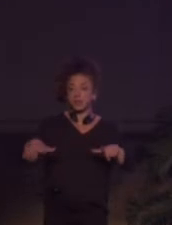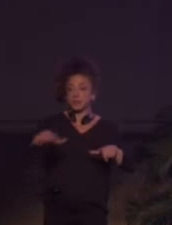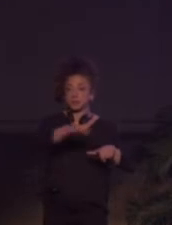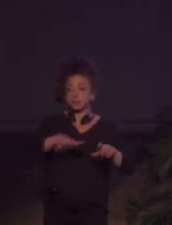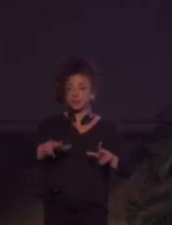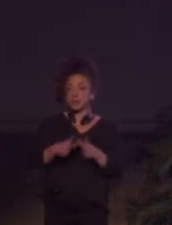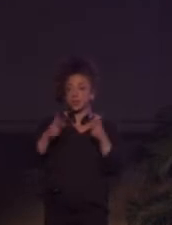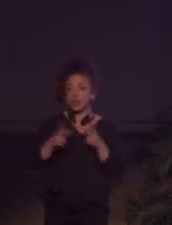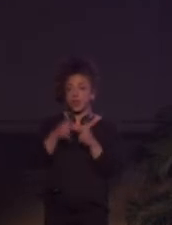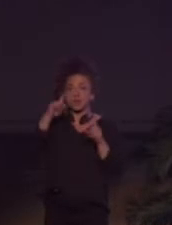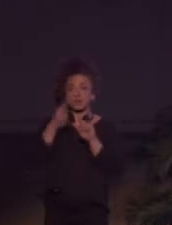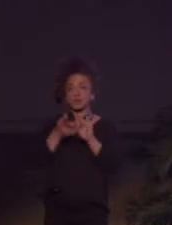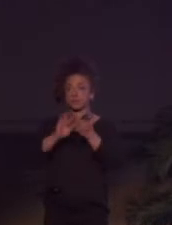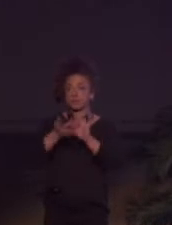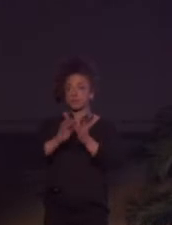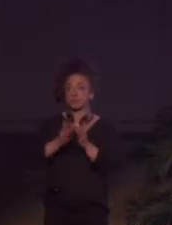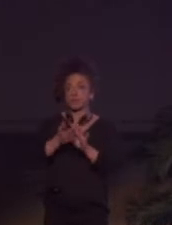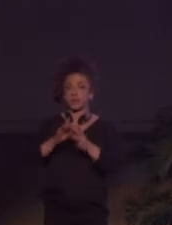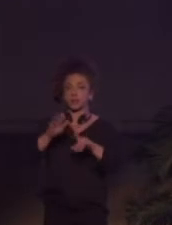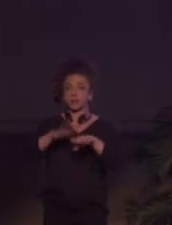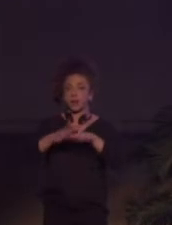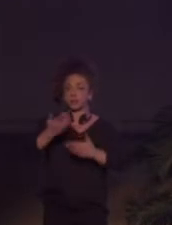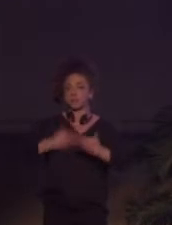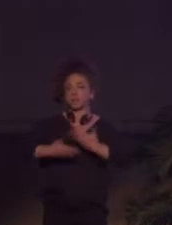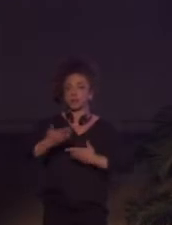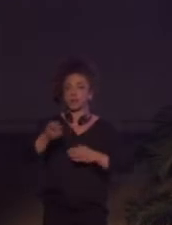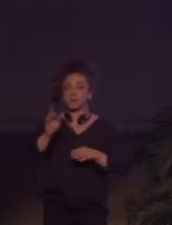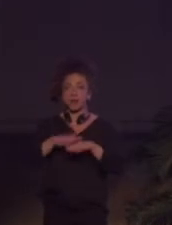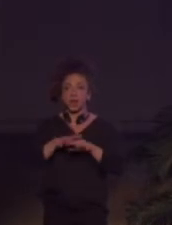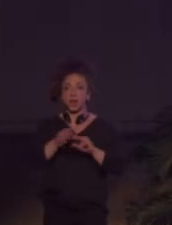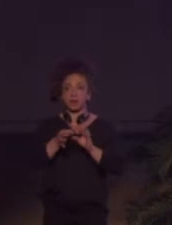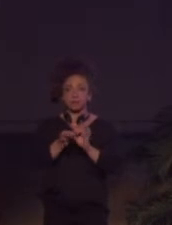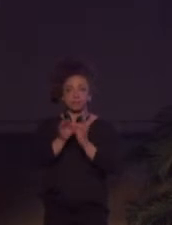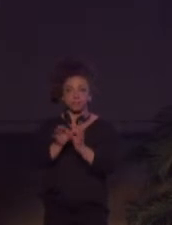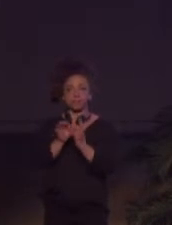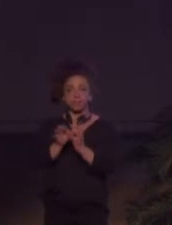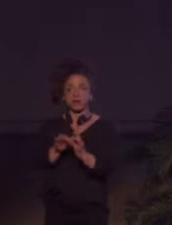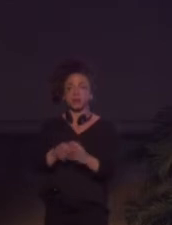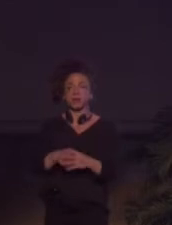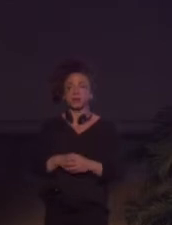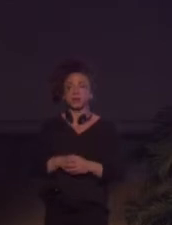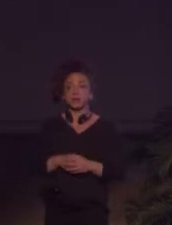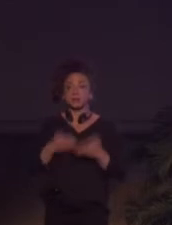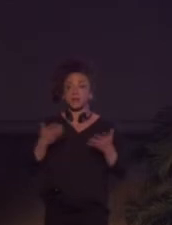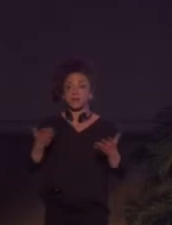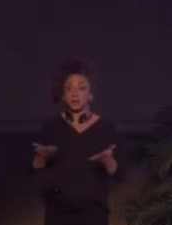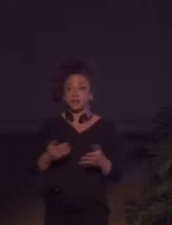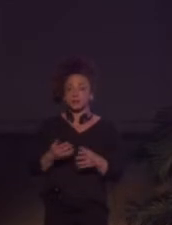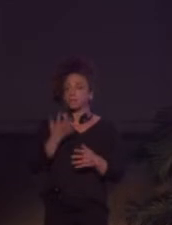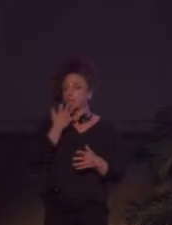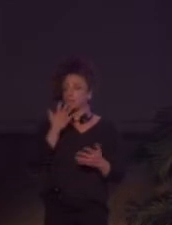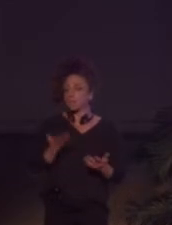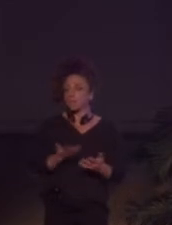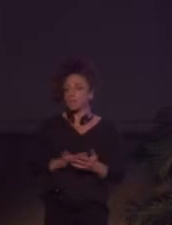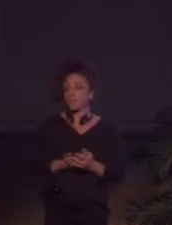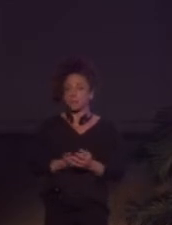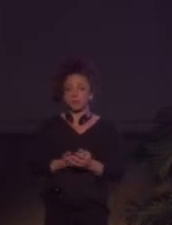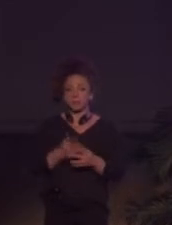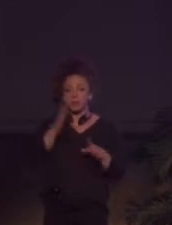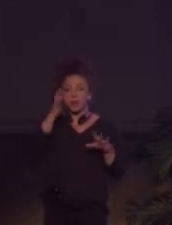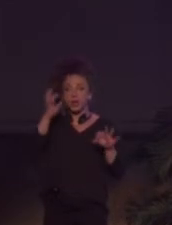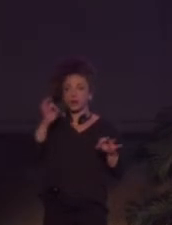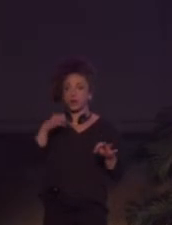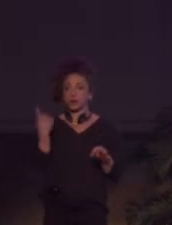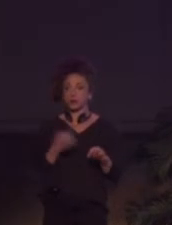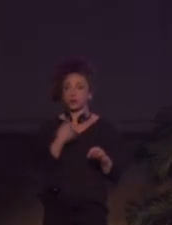poder interactuar y para poder urdir alianzas. Y entonces, por ejemplo, evidentemente ya